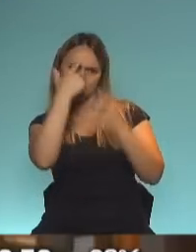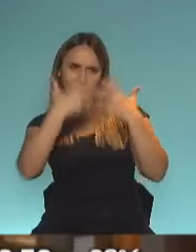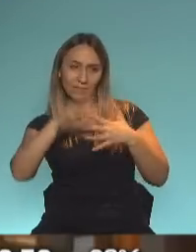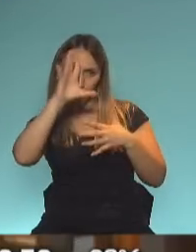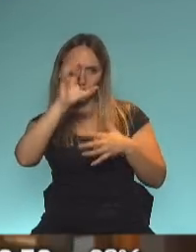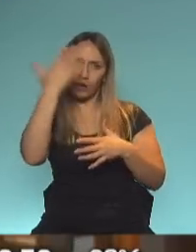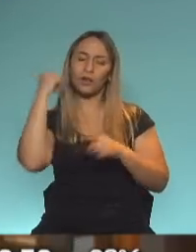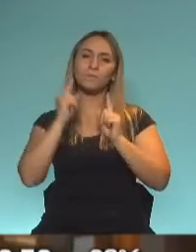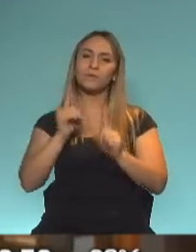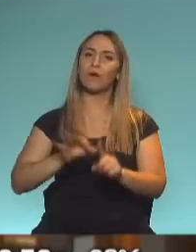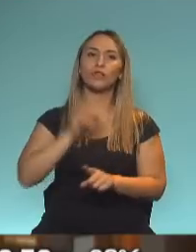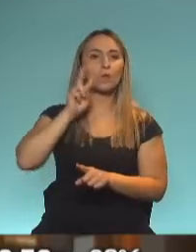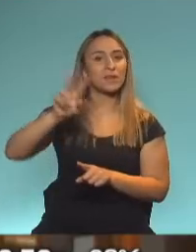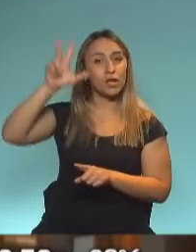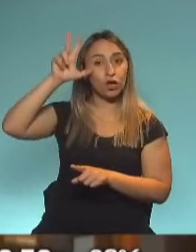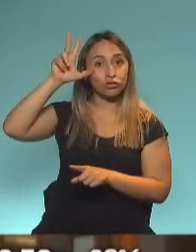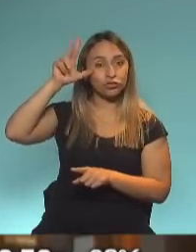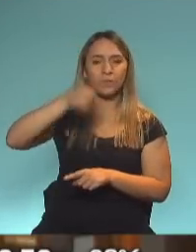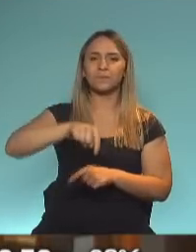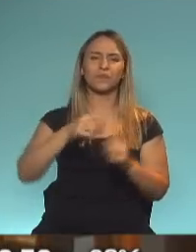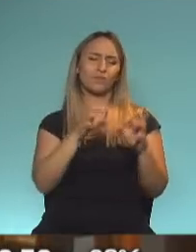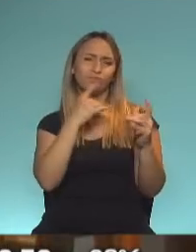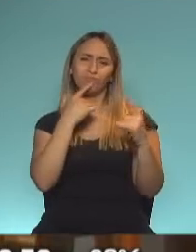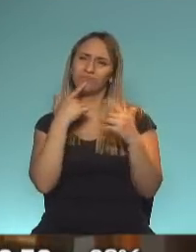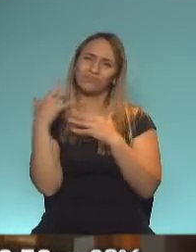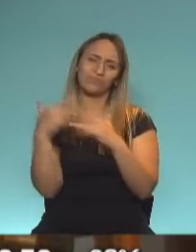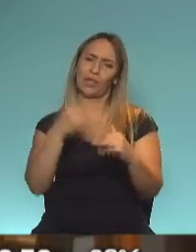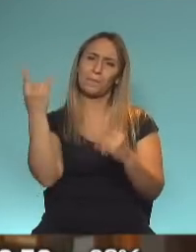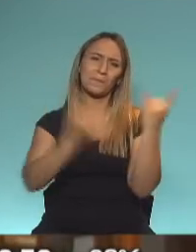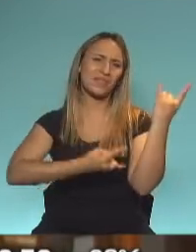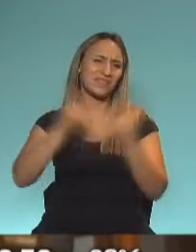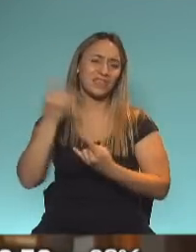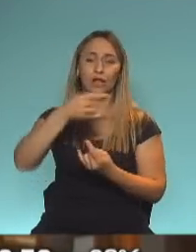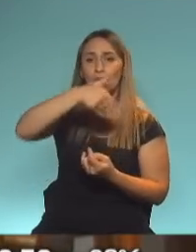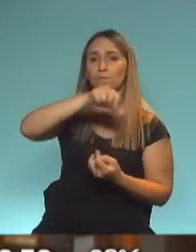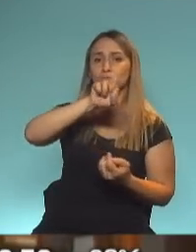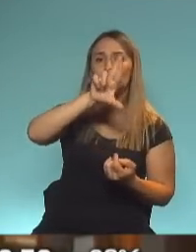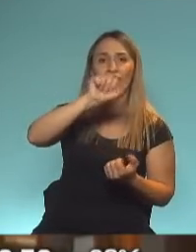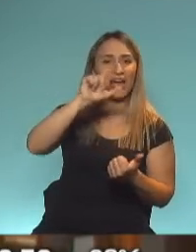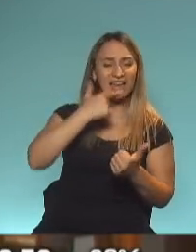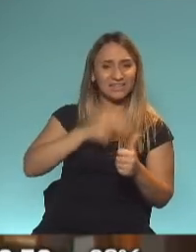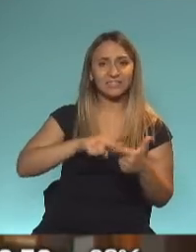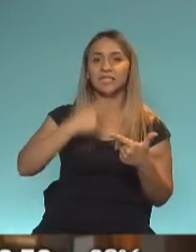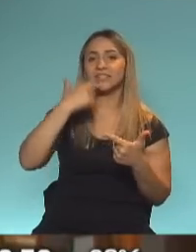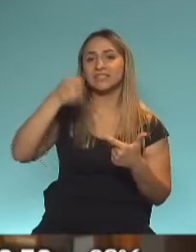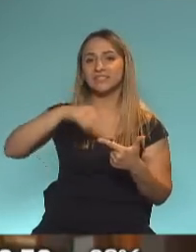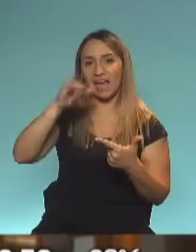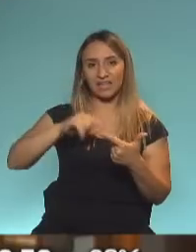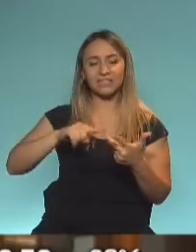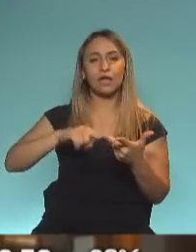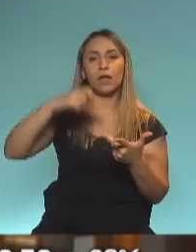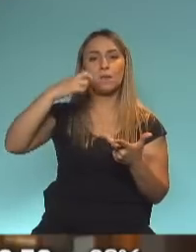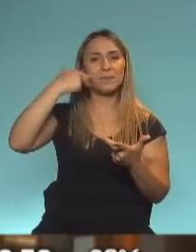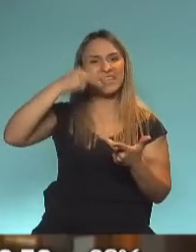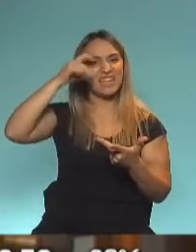durante 2008. Durante 2008 dijeron cualquier mentira, Morales, Sanz, Pinedo, y nosotros demostramos